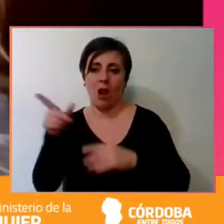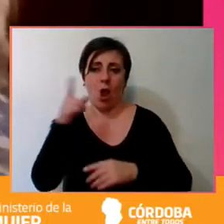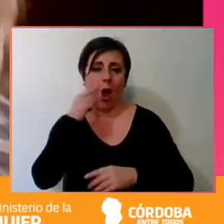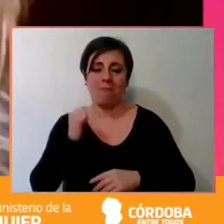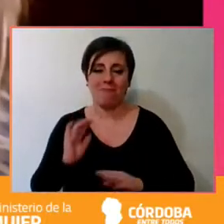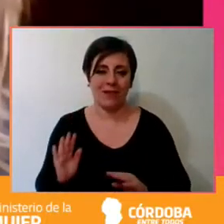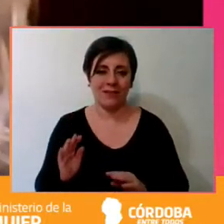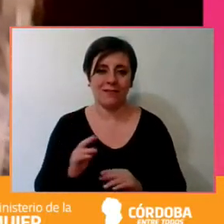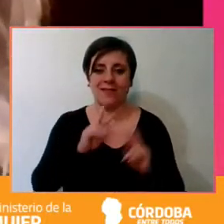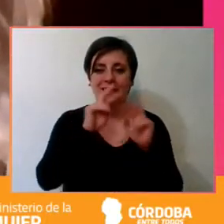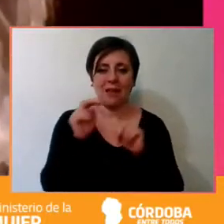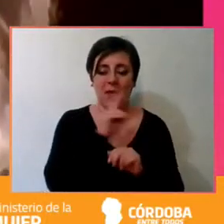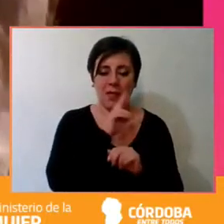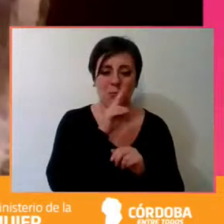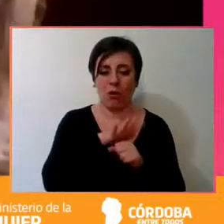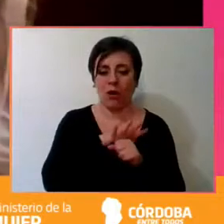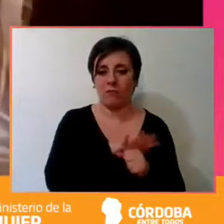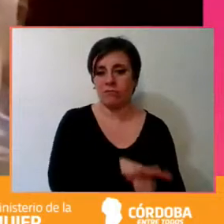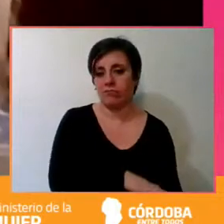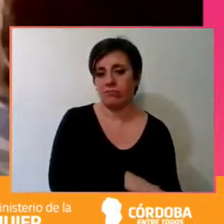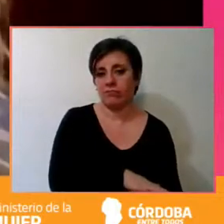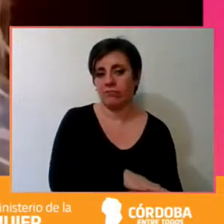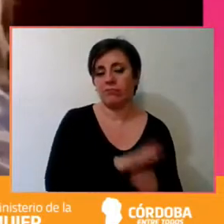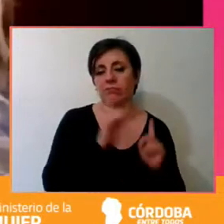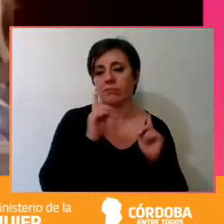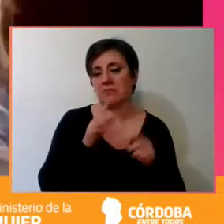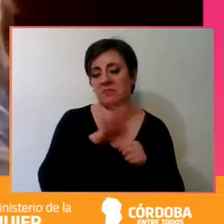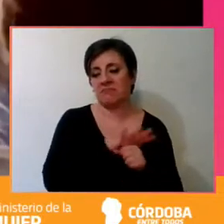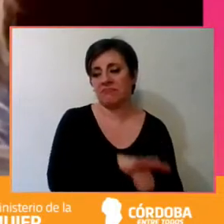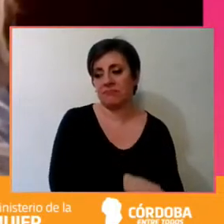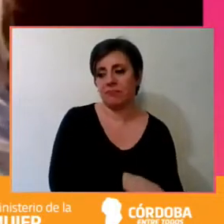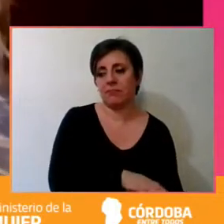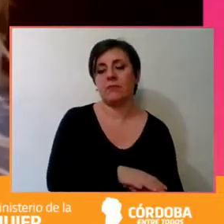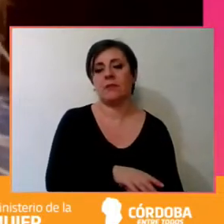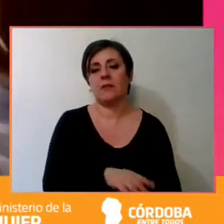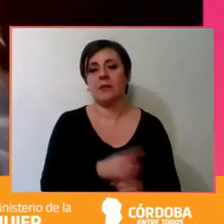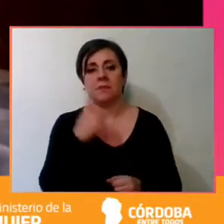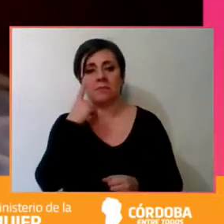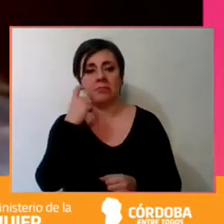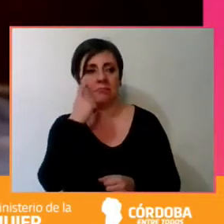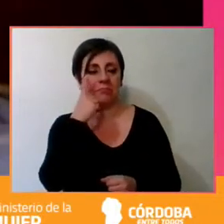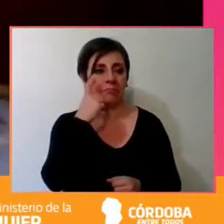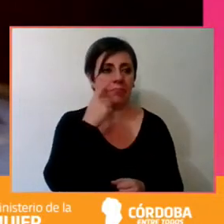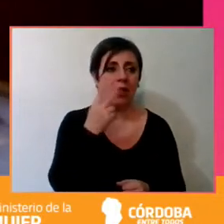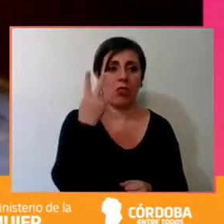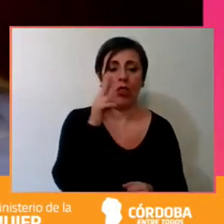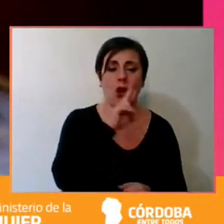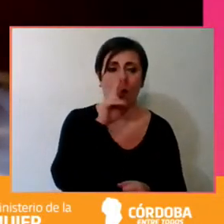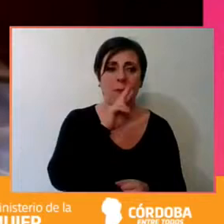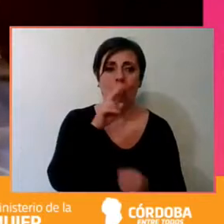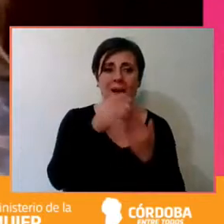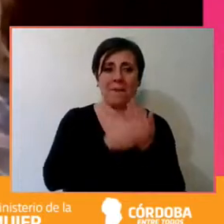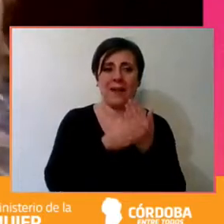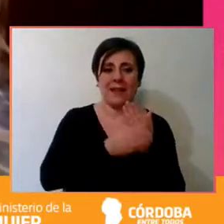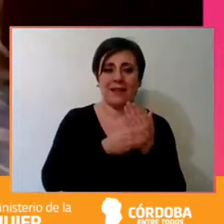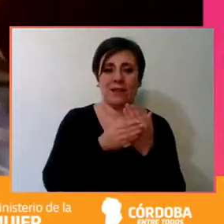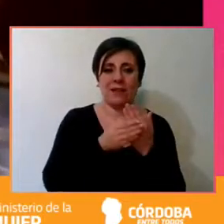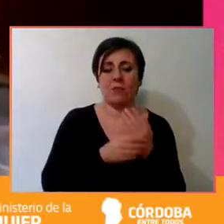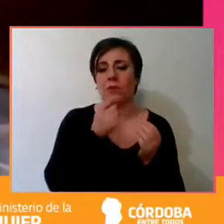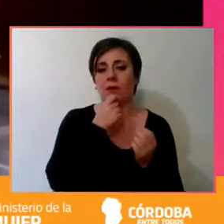de las mujeres han sido colocados tangencialmente. Hemos identificado solo dos ministras de las mujeres que están, por